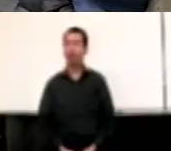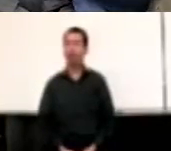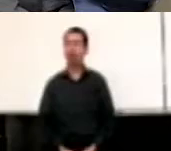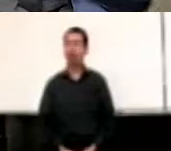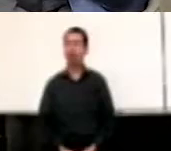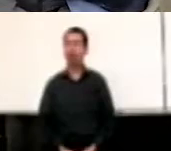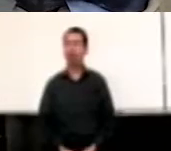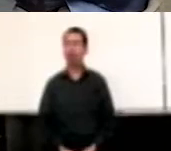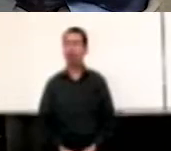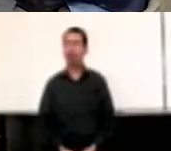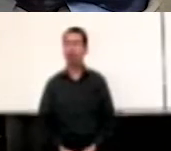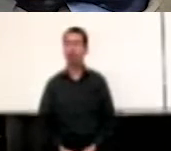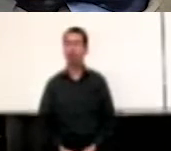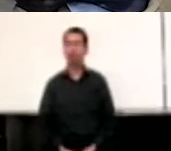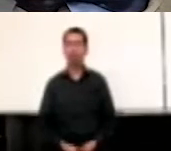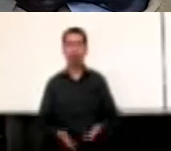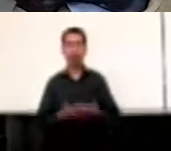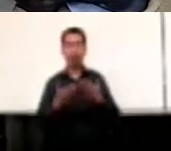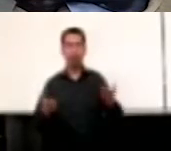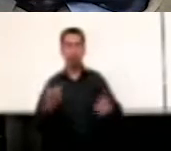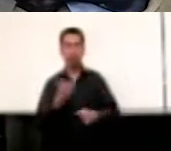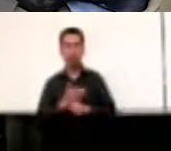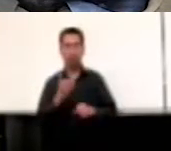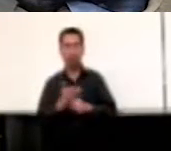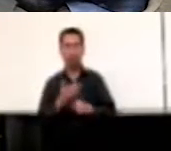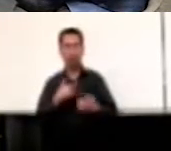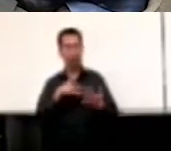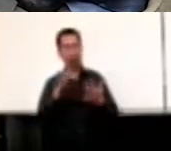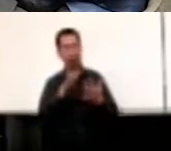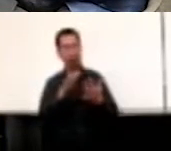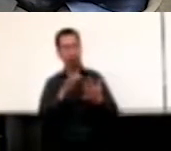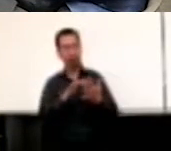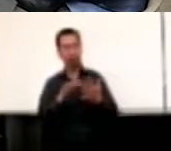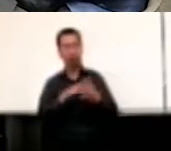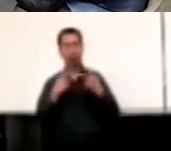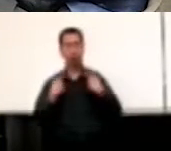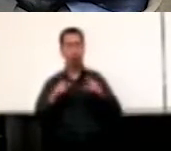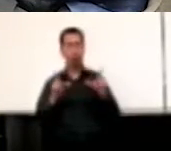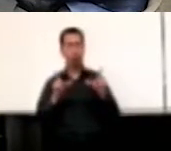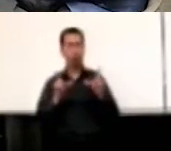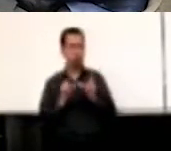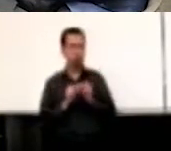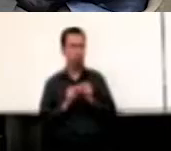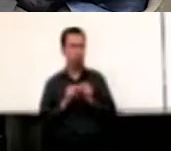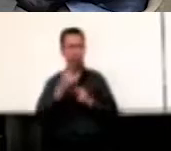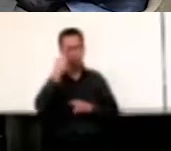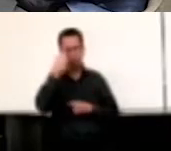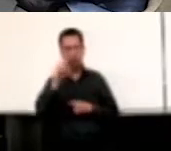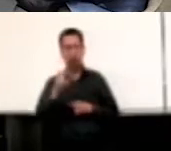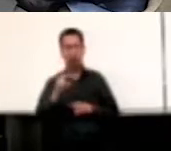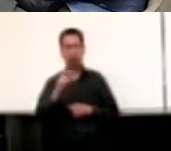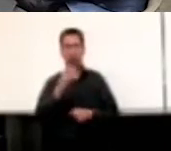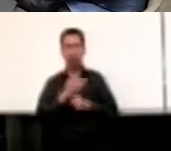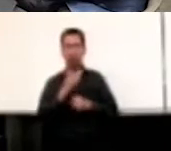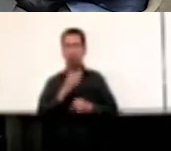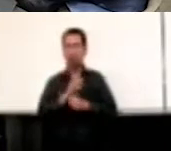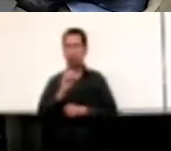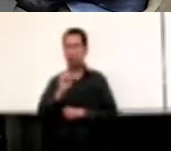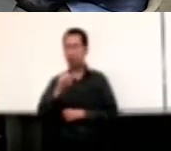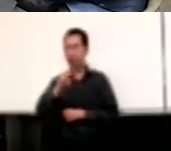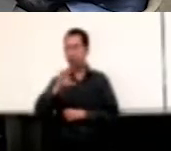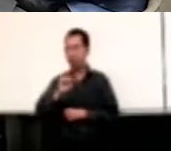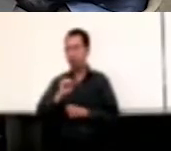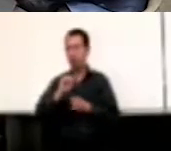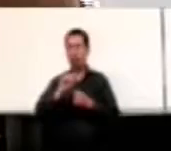Yo trataré de ser muy breve. En realidad creo que ha habido una lectura muy cuidadosa, muy detallada, a la cual agradezco a Sandra, a Beatriz, a